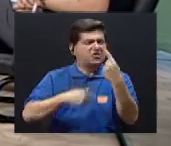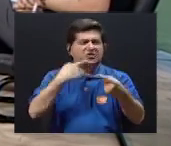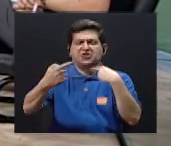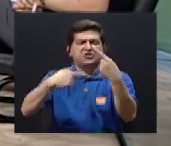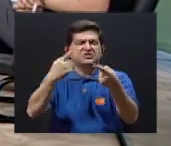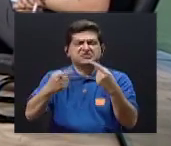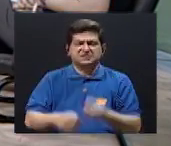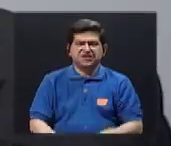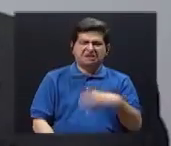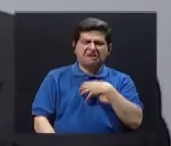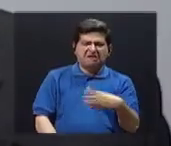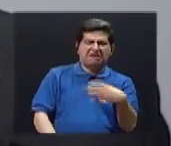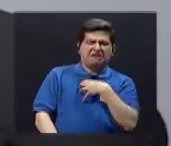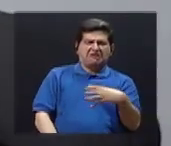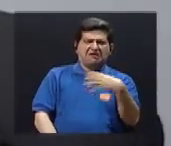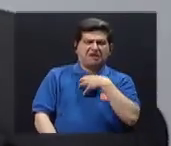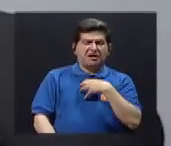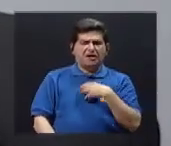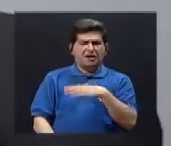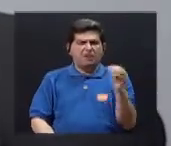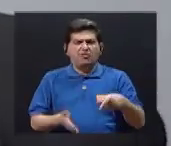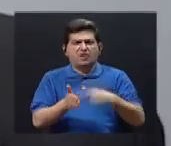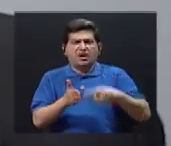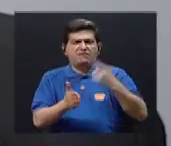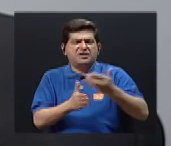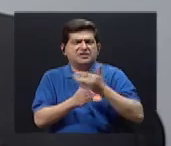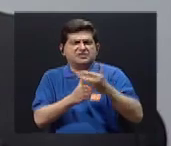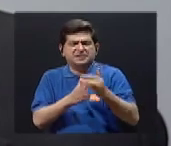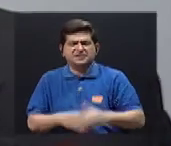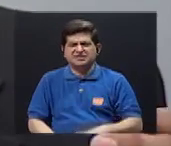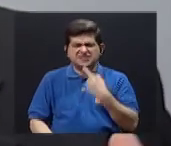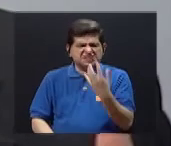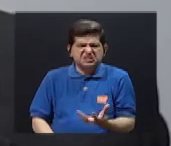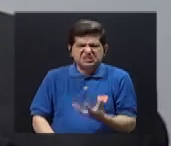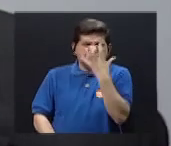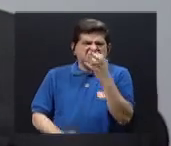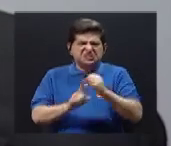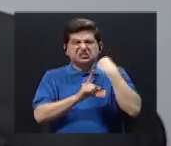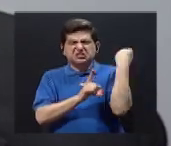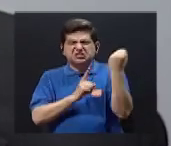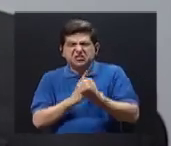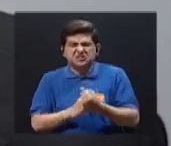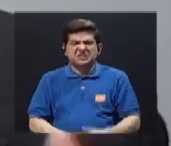y diciendo cosas que nos quejamos o que compartimos a veces, que decimos qué cólera